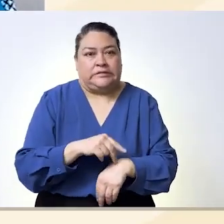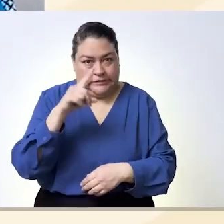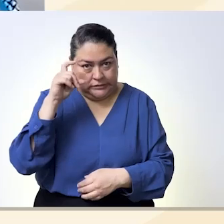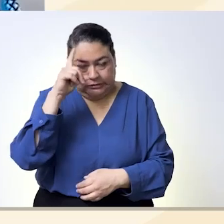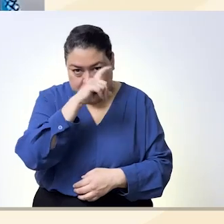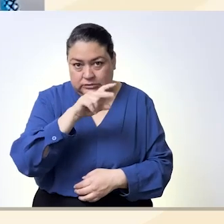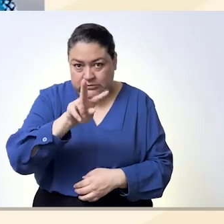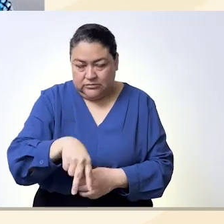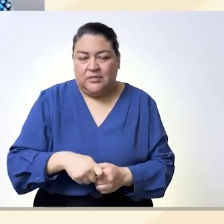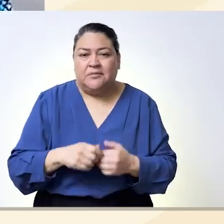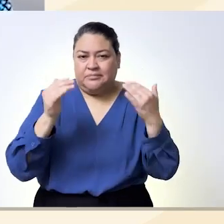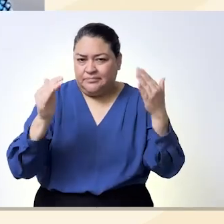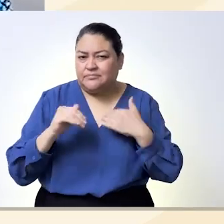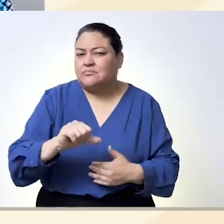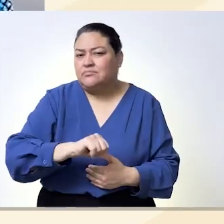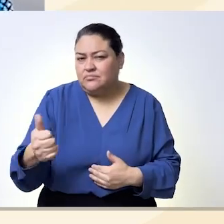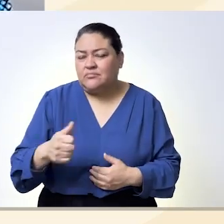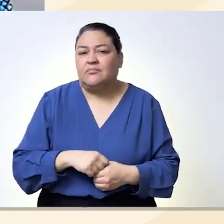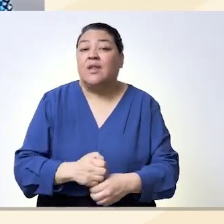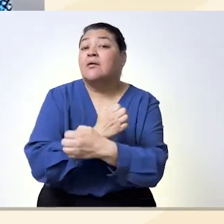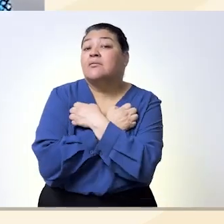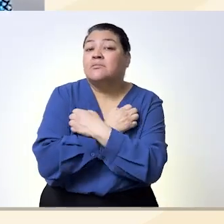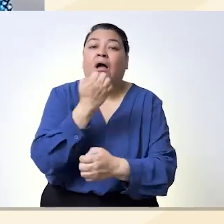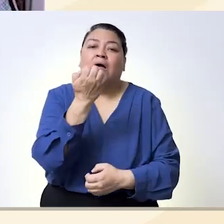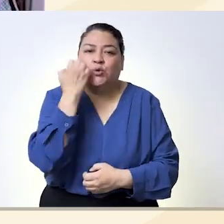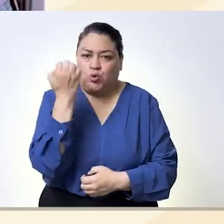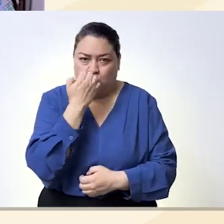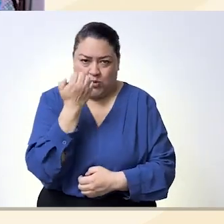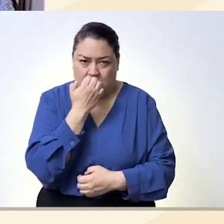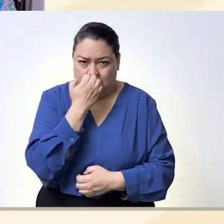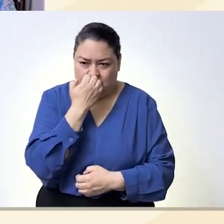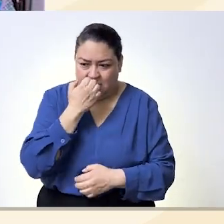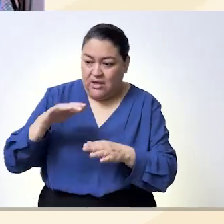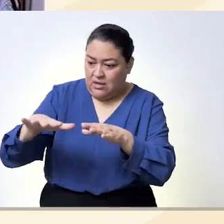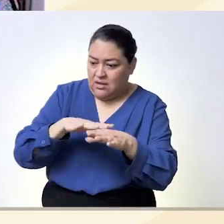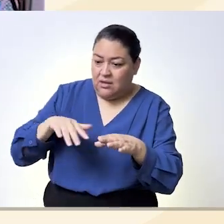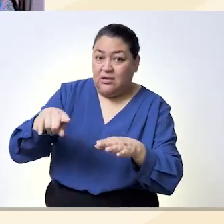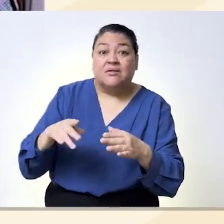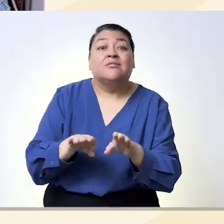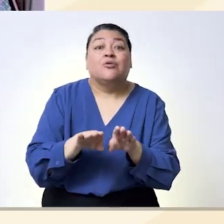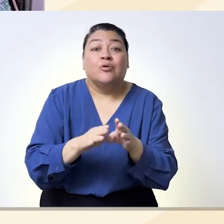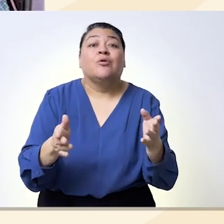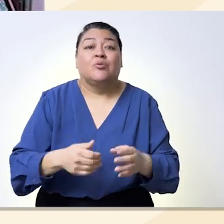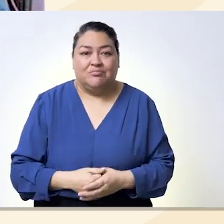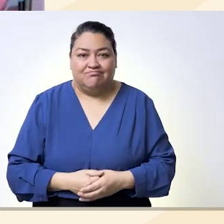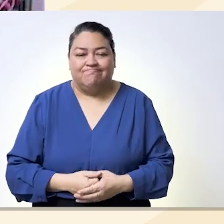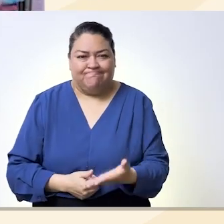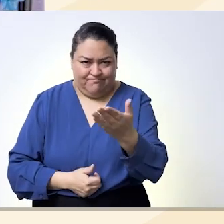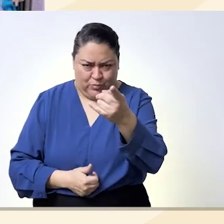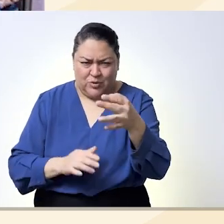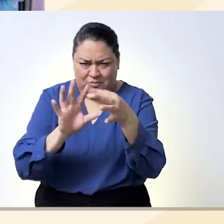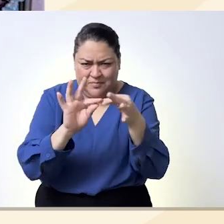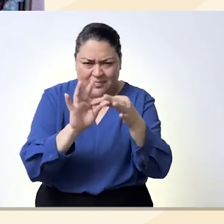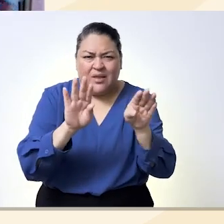al sistema educativo, que también es uno de los complicados y más difíciles, ¿no? Mainé, cuéntanos, ¿cómo nos va desde que estamos